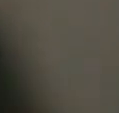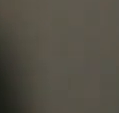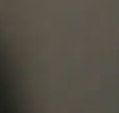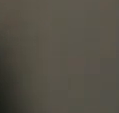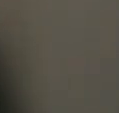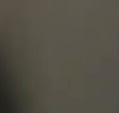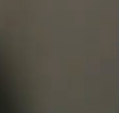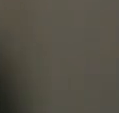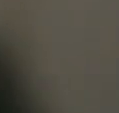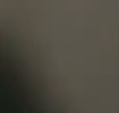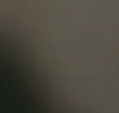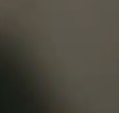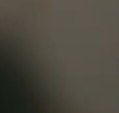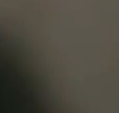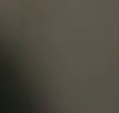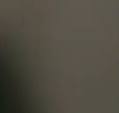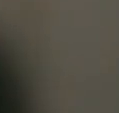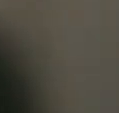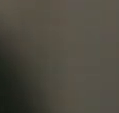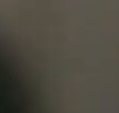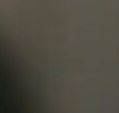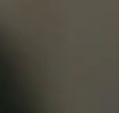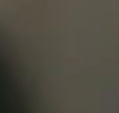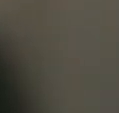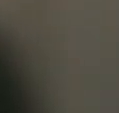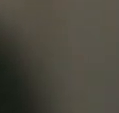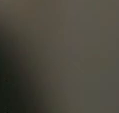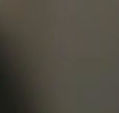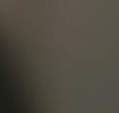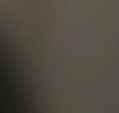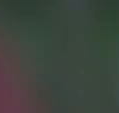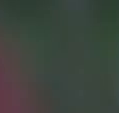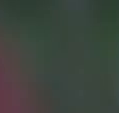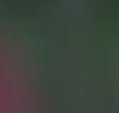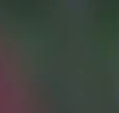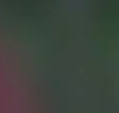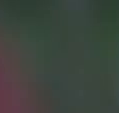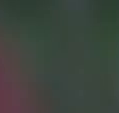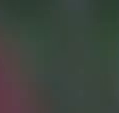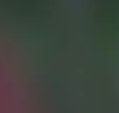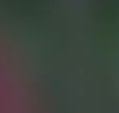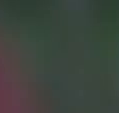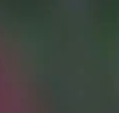la pólvora y todo eso y ahí me llena con el cilindro de gas. Venía